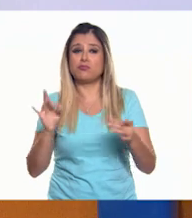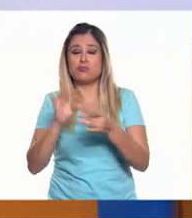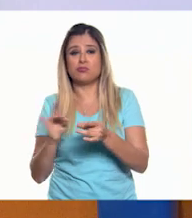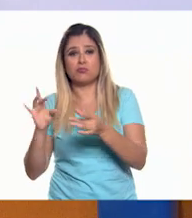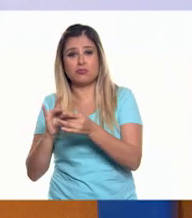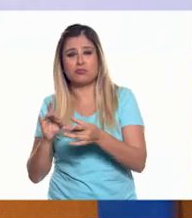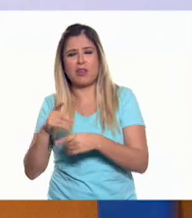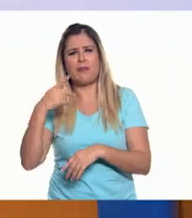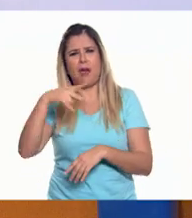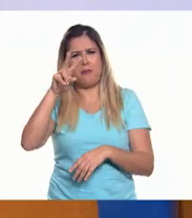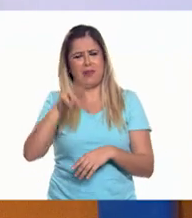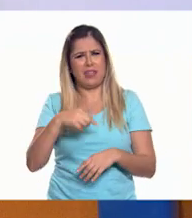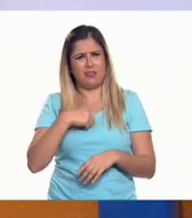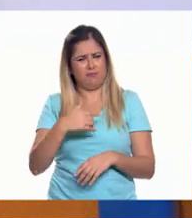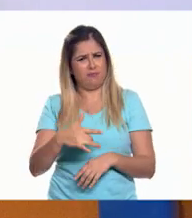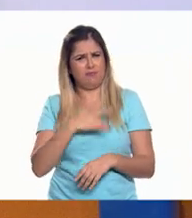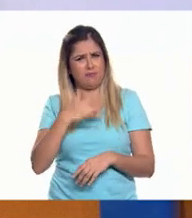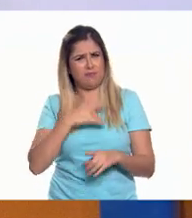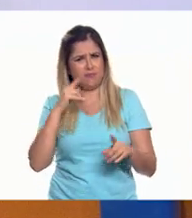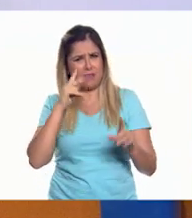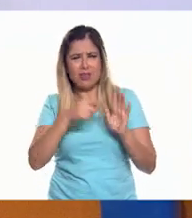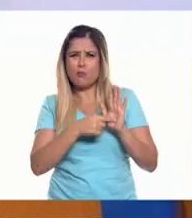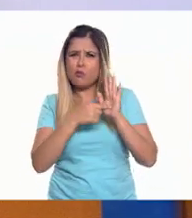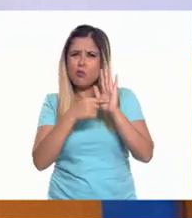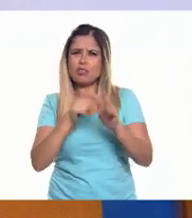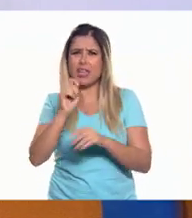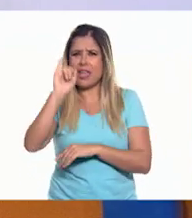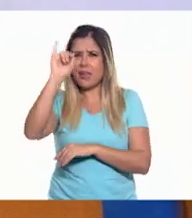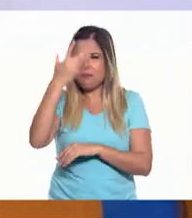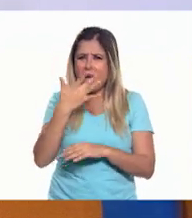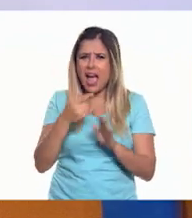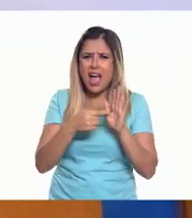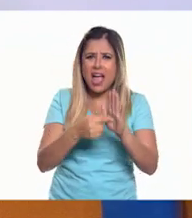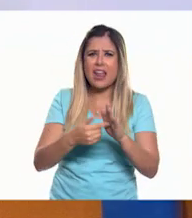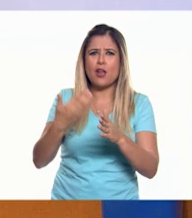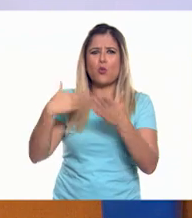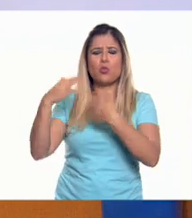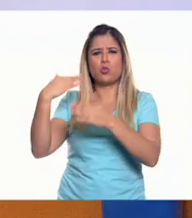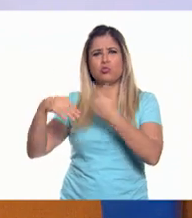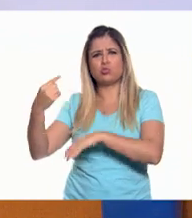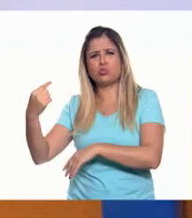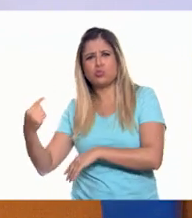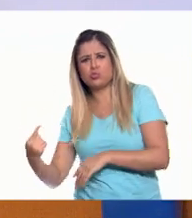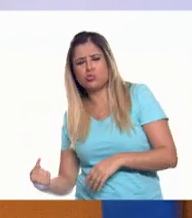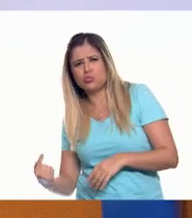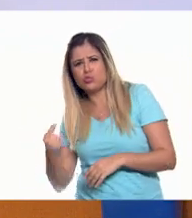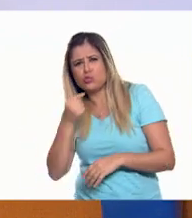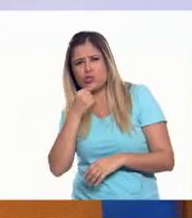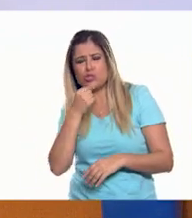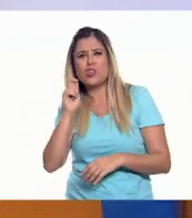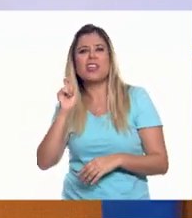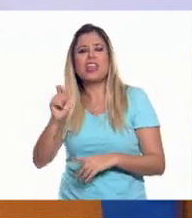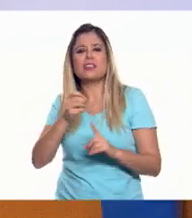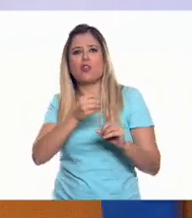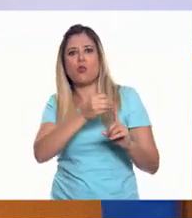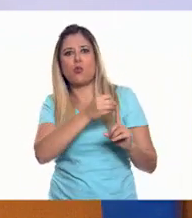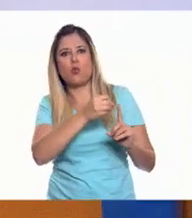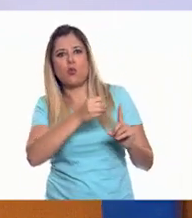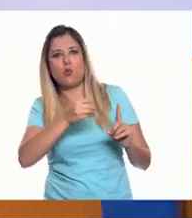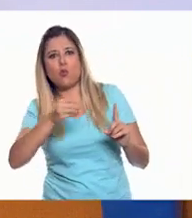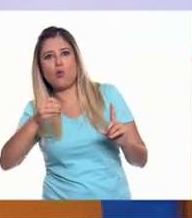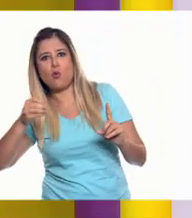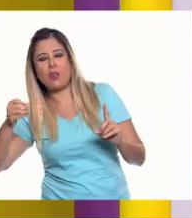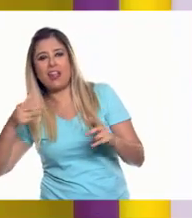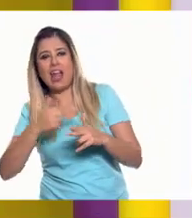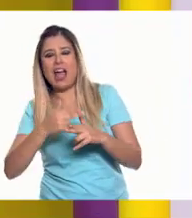que me llamó mucho la atención es que nos mostraste tus imágenes de cuando eras más pequeño y todo fue en un orden. Sí. Hasta